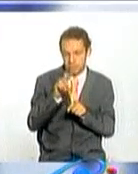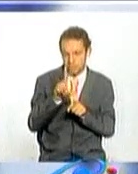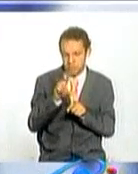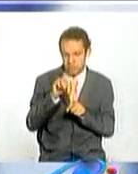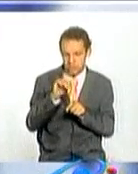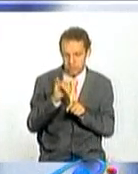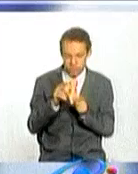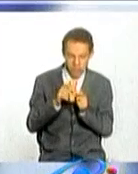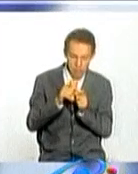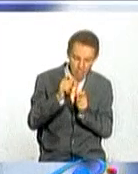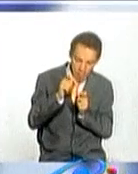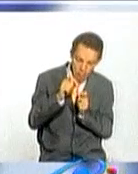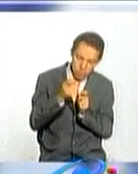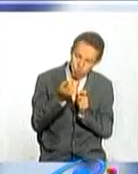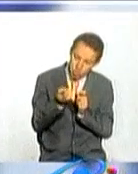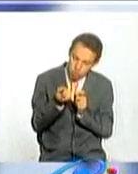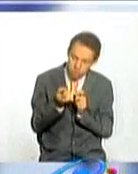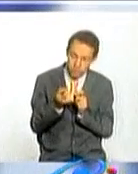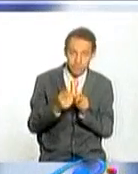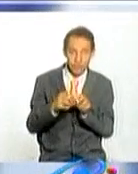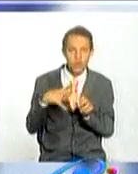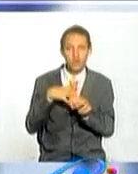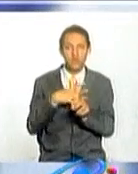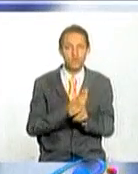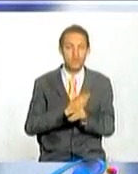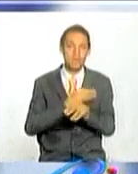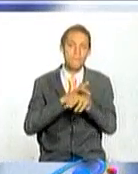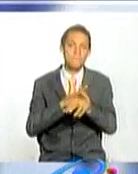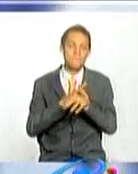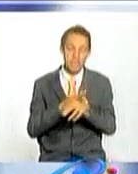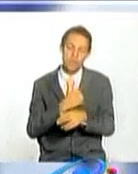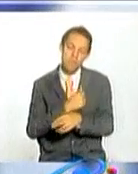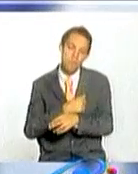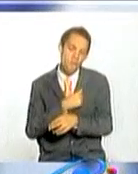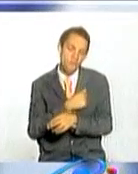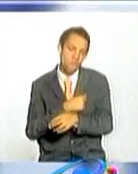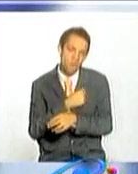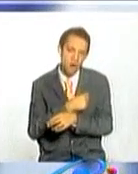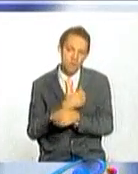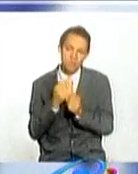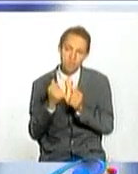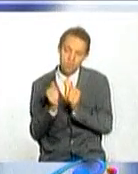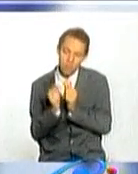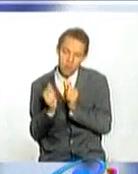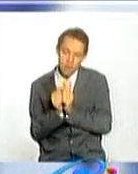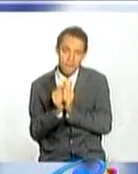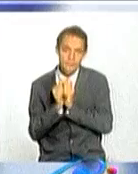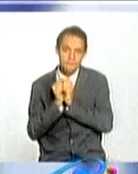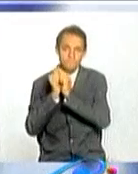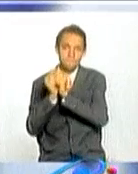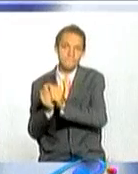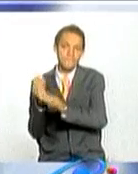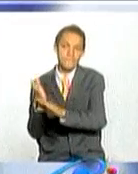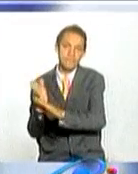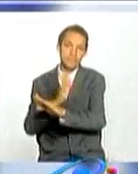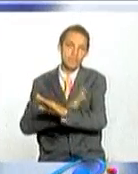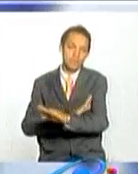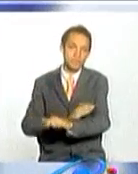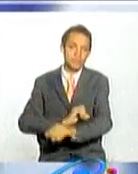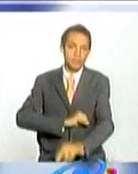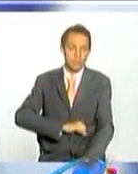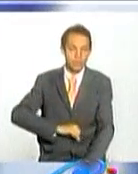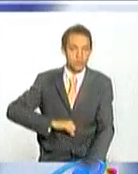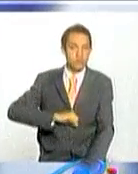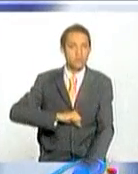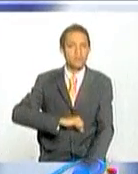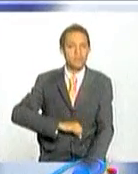embargo, nosotros los médicos generalmente aconsejamos, si no hay un control ecográfico posterior y todo, siempre se